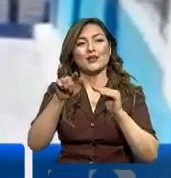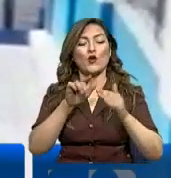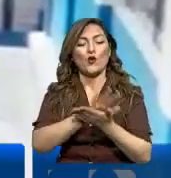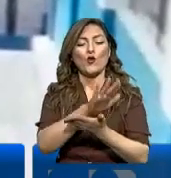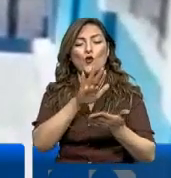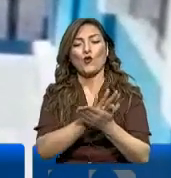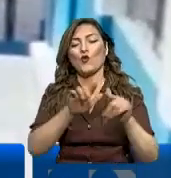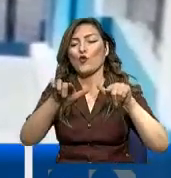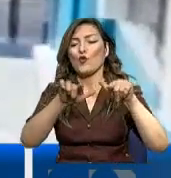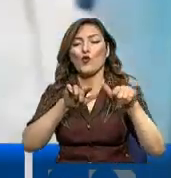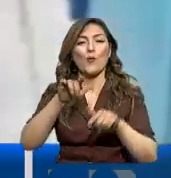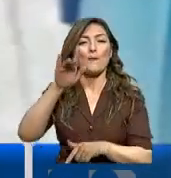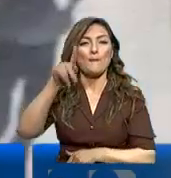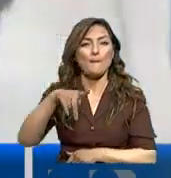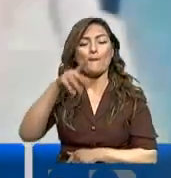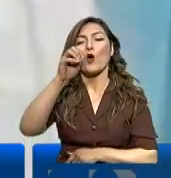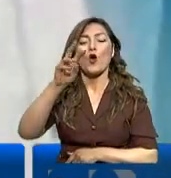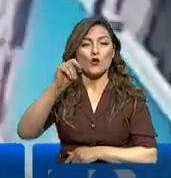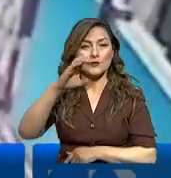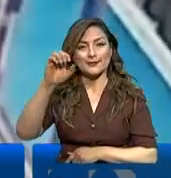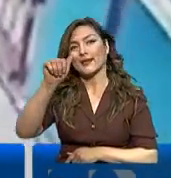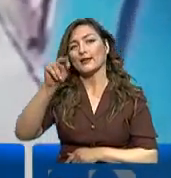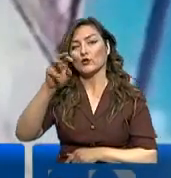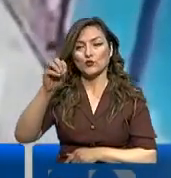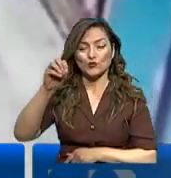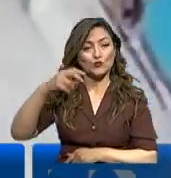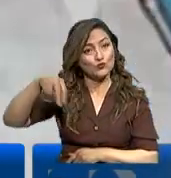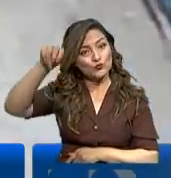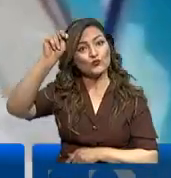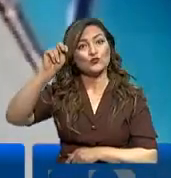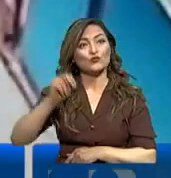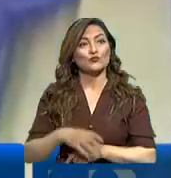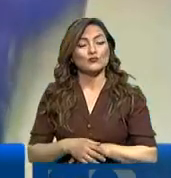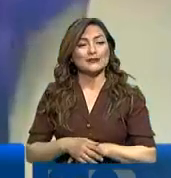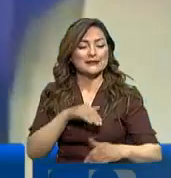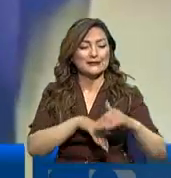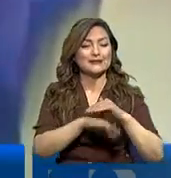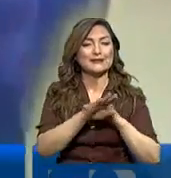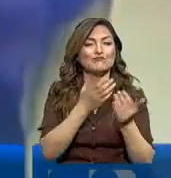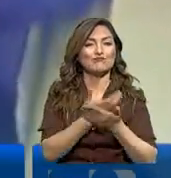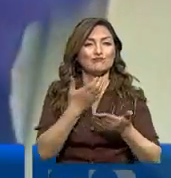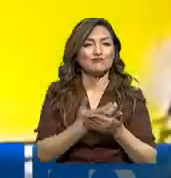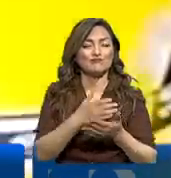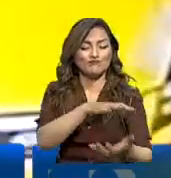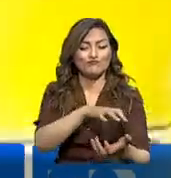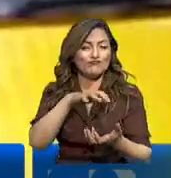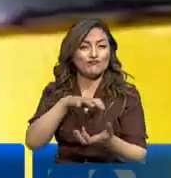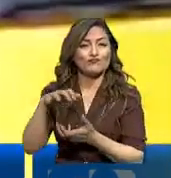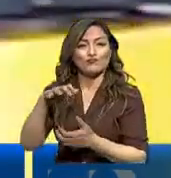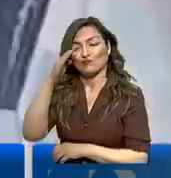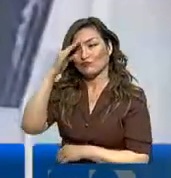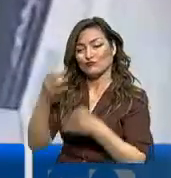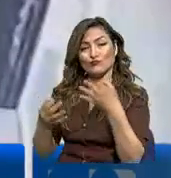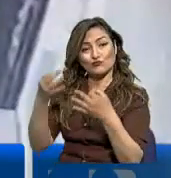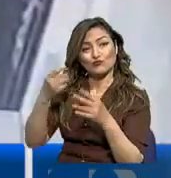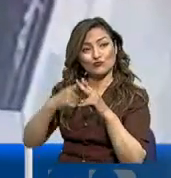educativa en el sector de Ponciano, en el norte de la capital, y sustrae varios elementos. Tras recibir la información, la policía